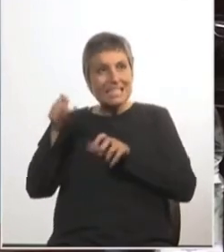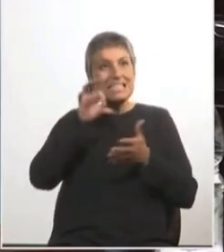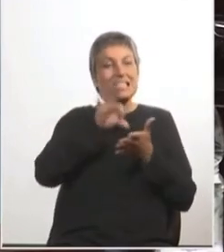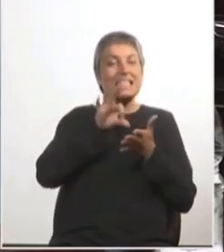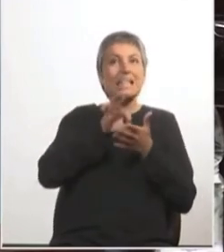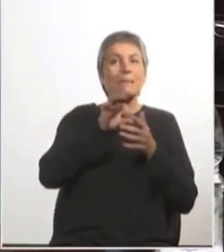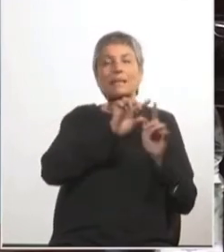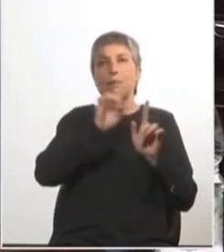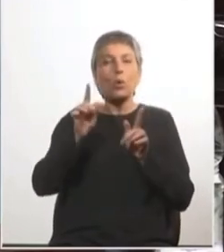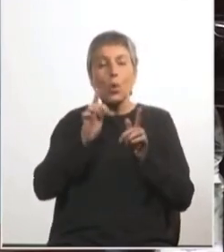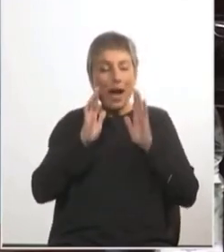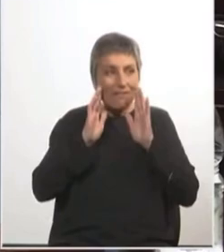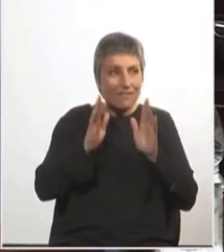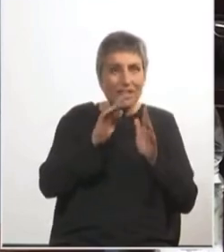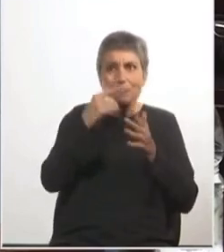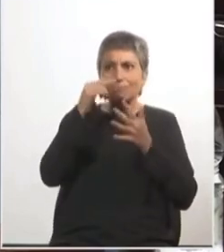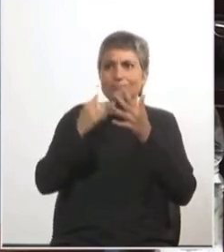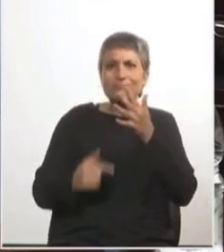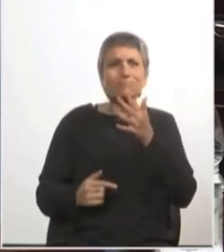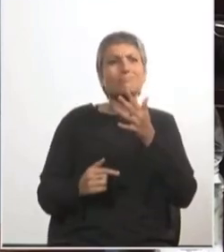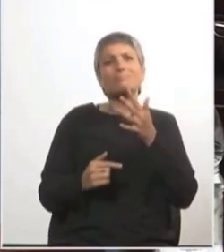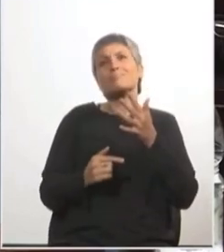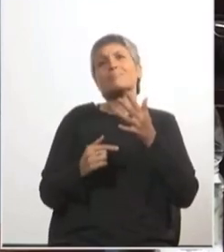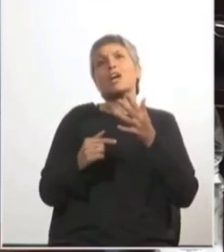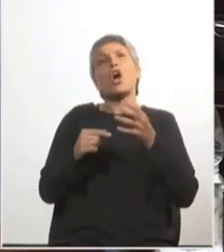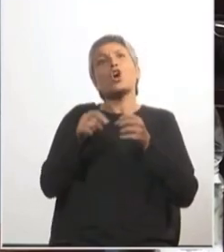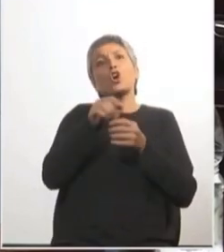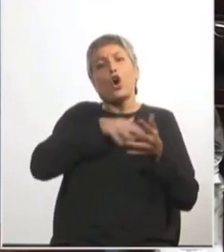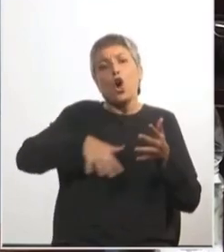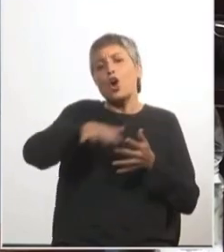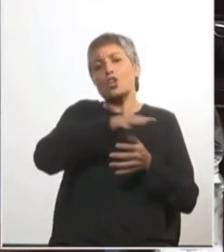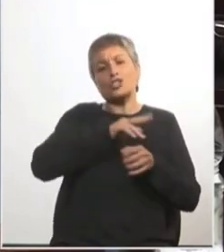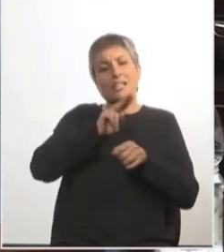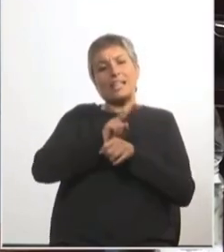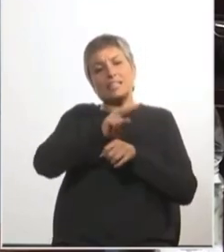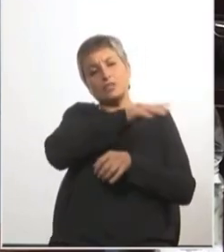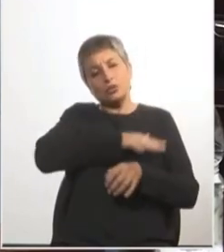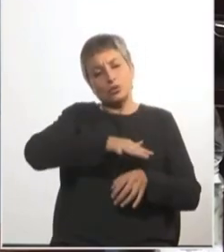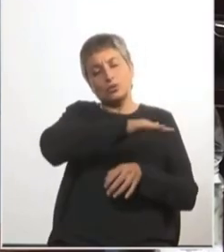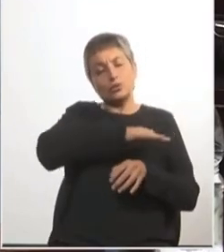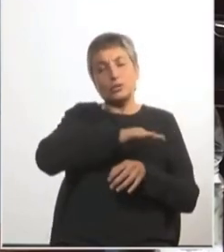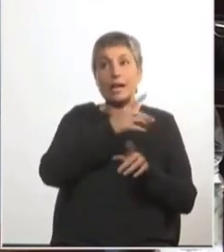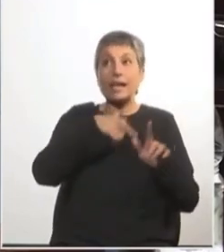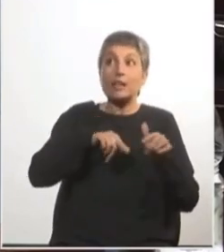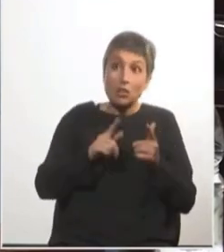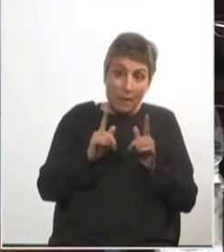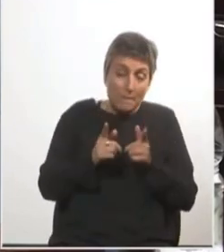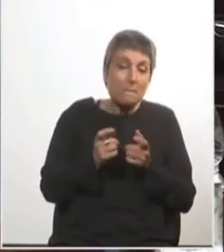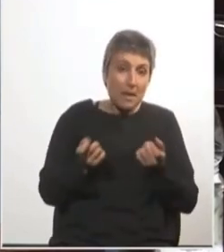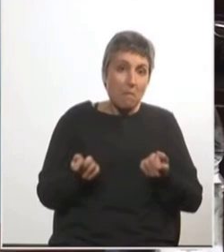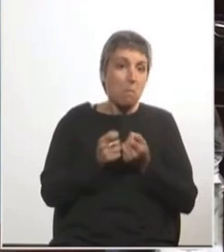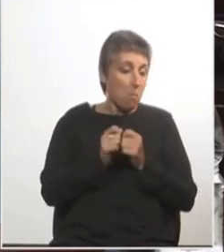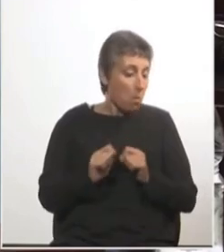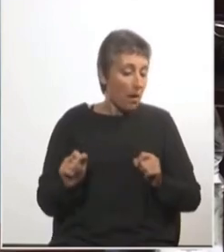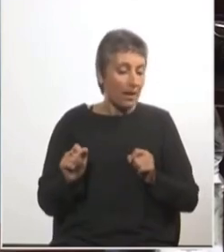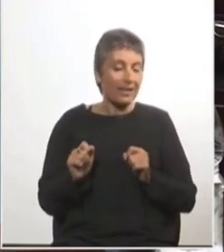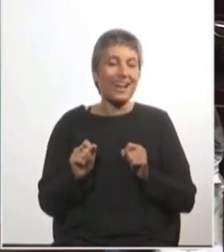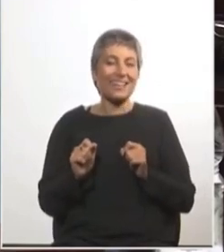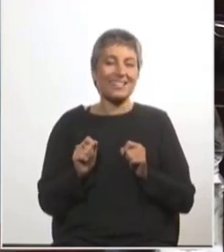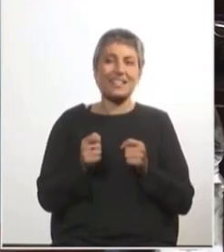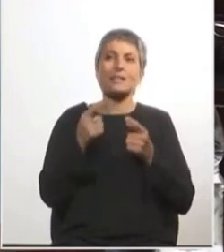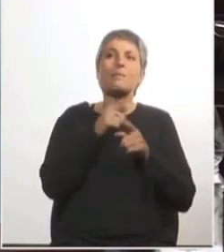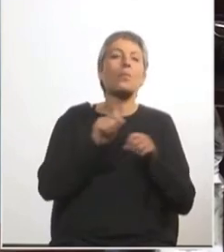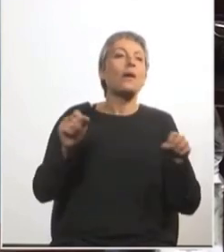no abordó múltiples dimensiones de la seguridad social, que hubieran también condicionado la